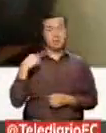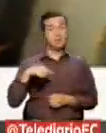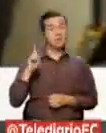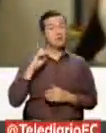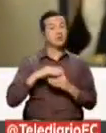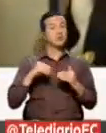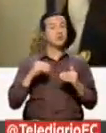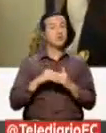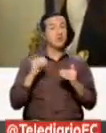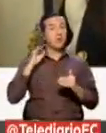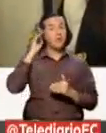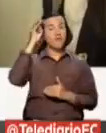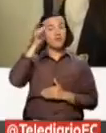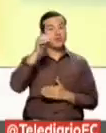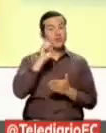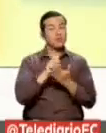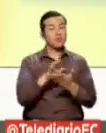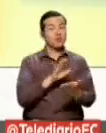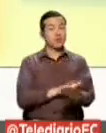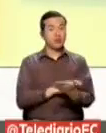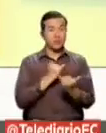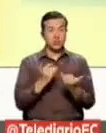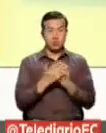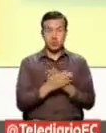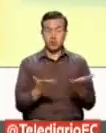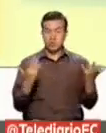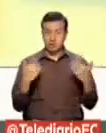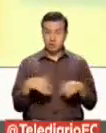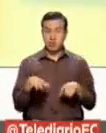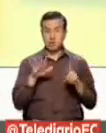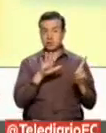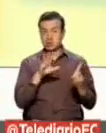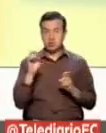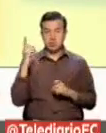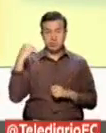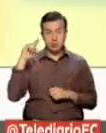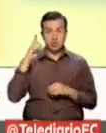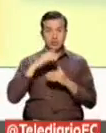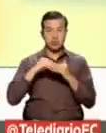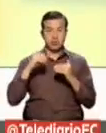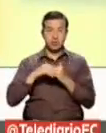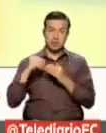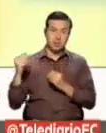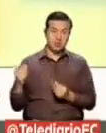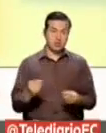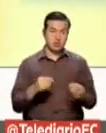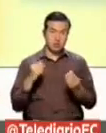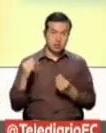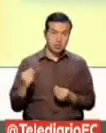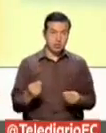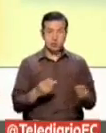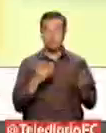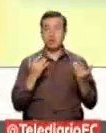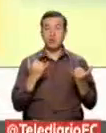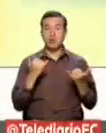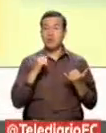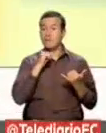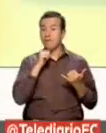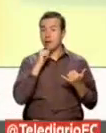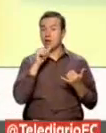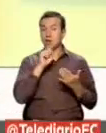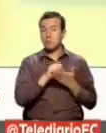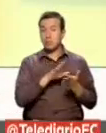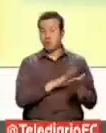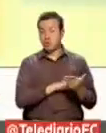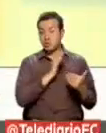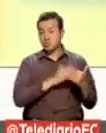dólares para futuros proyectos. En este momento llevamos más de 600 millones invertidos y tenemos en cartera una serie de proyectos,